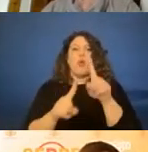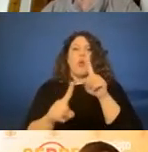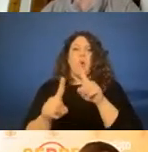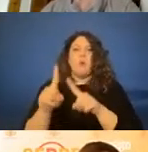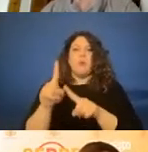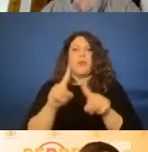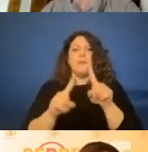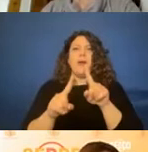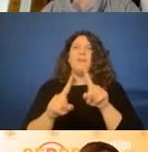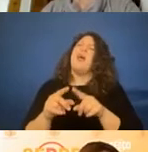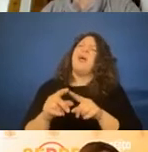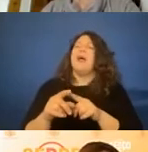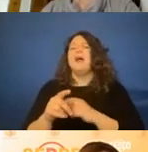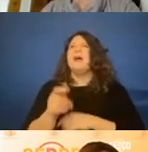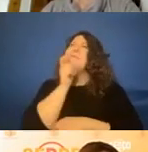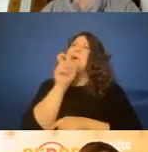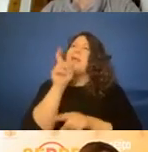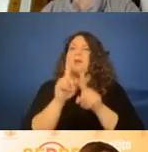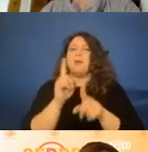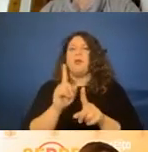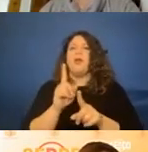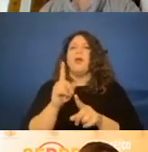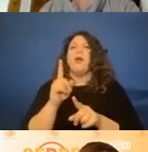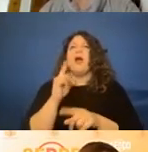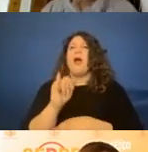quiero decir problema, tienen una